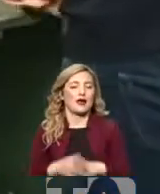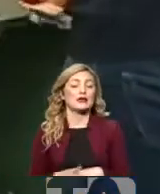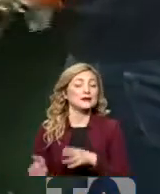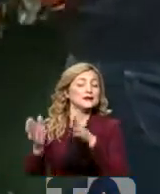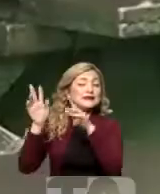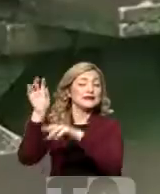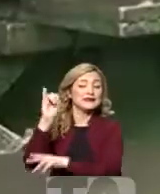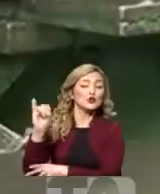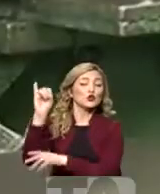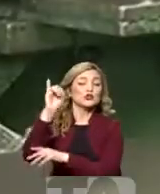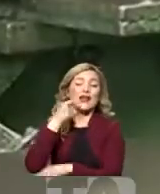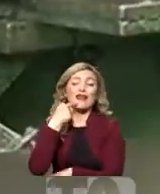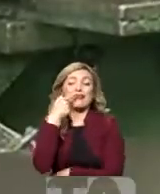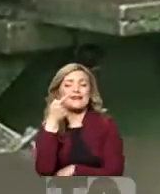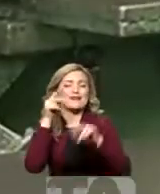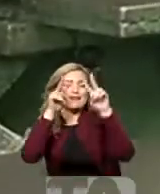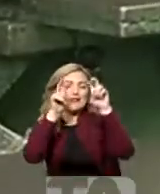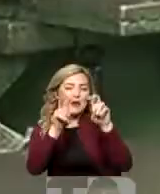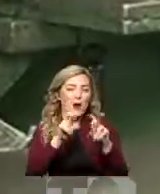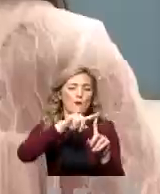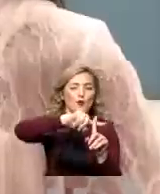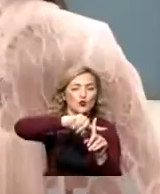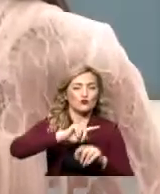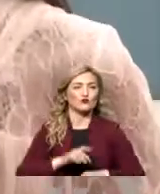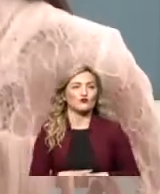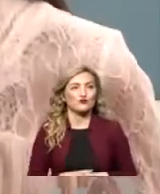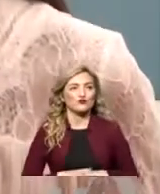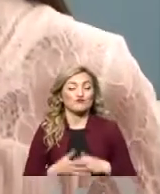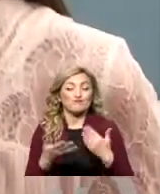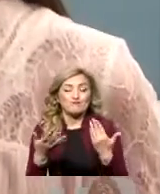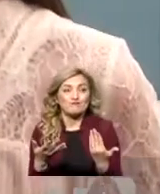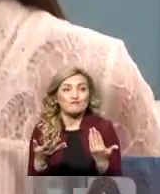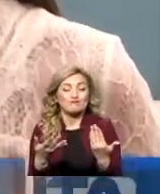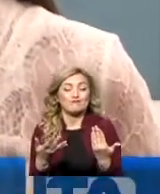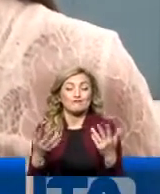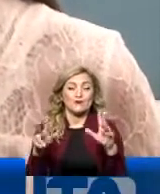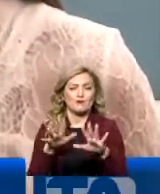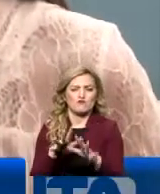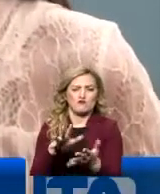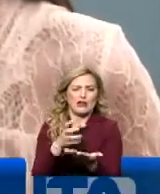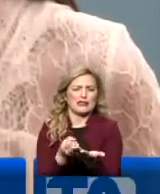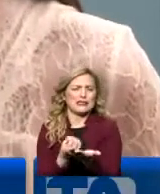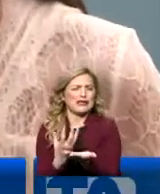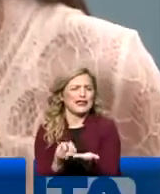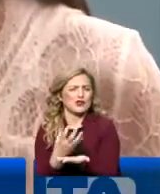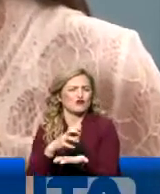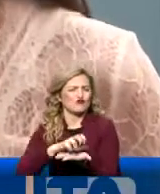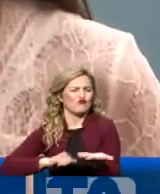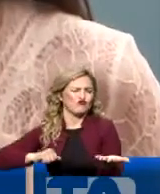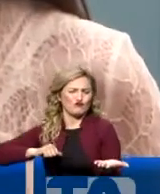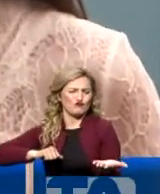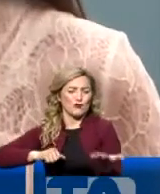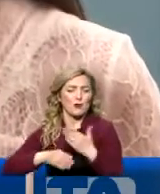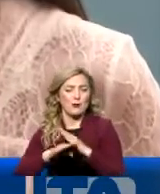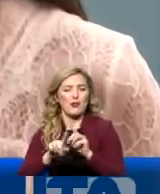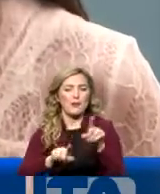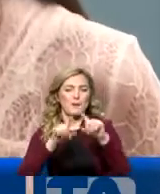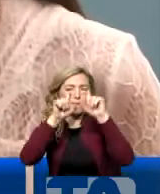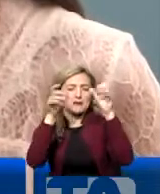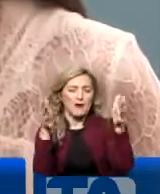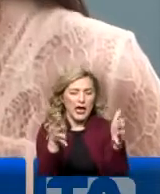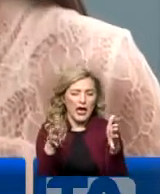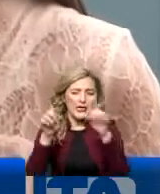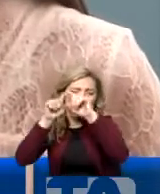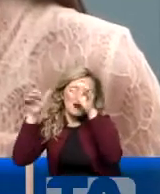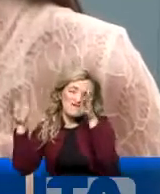tiene otros puntos en la lista de temas positivos. La eliminación de ser agentes de retención para las pequeñas y medianas